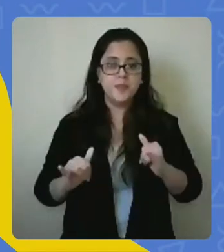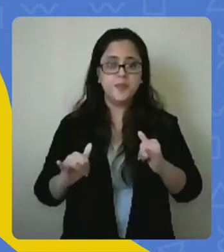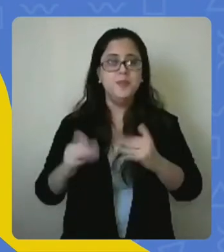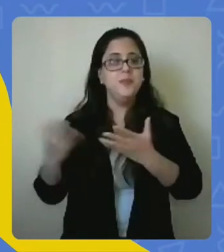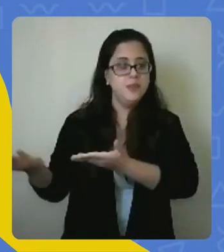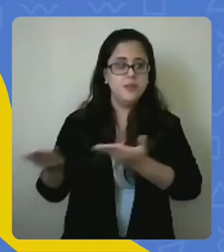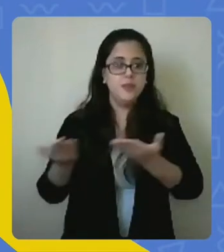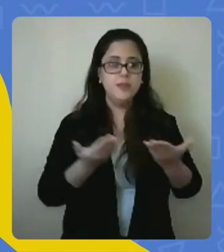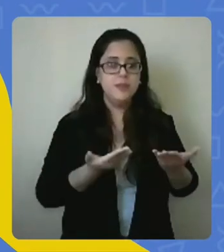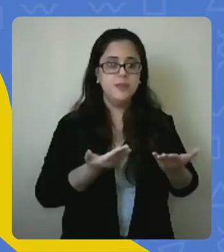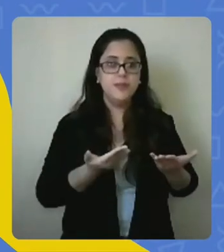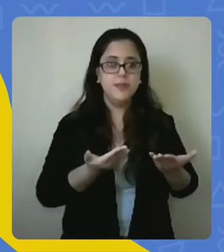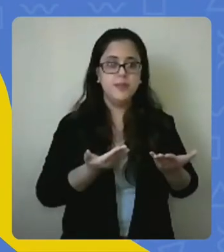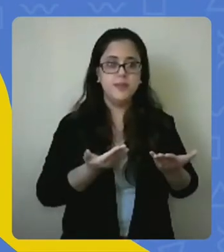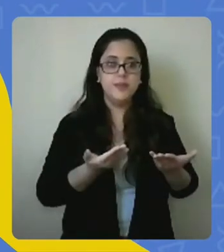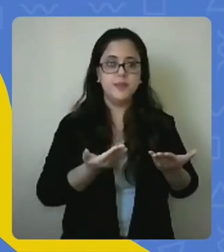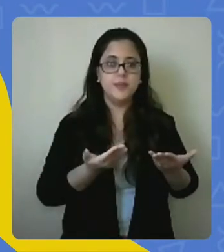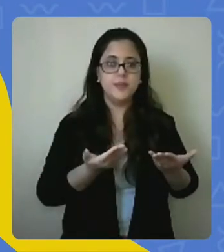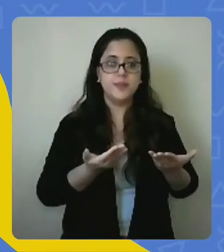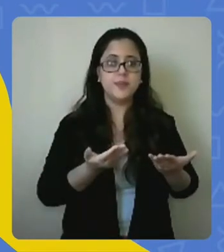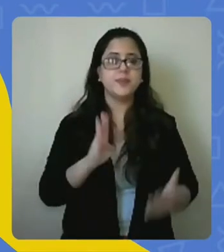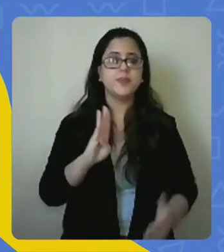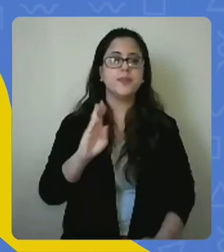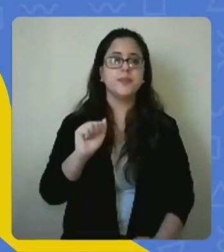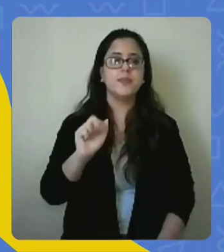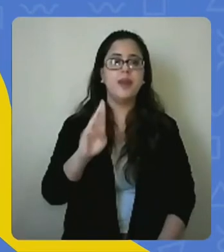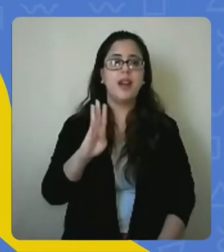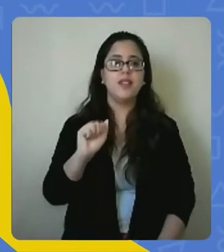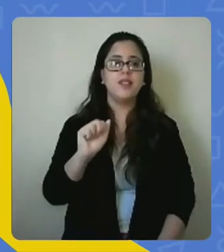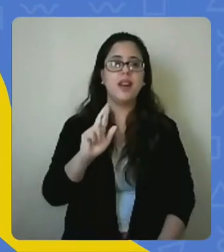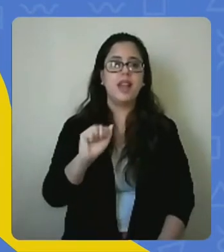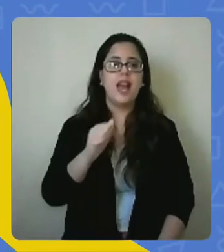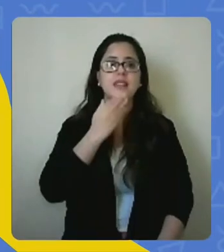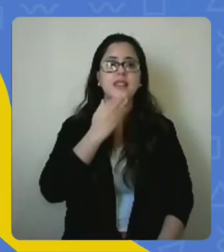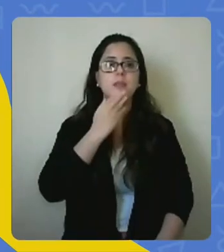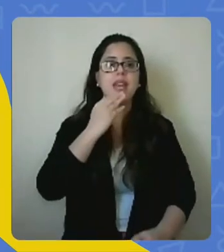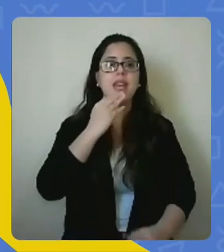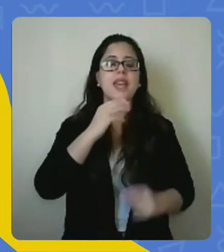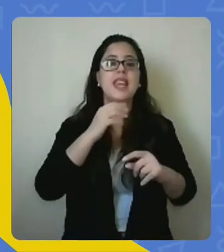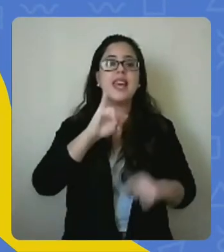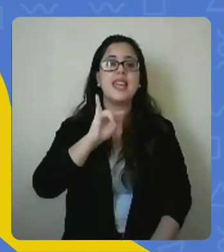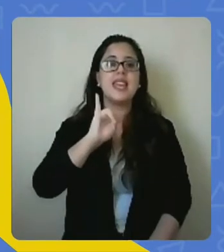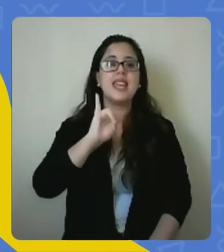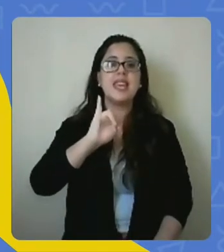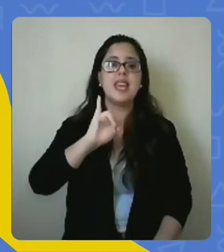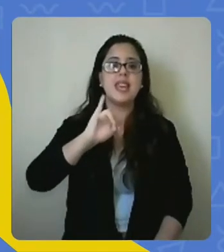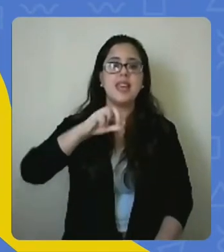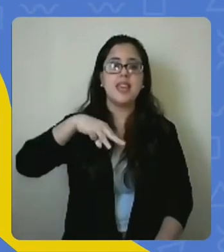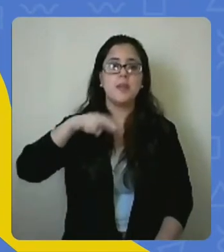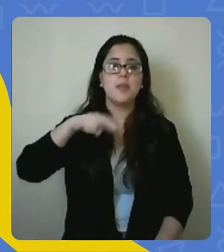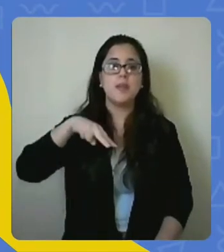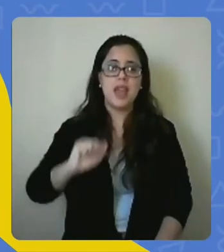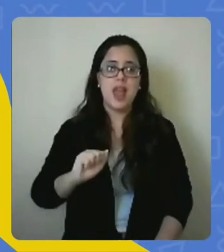ustedes a Bárbara y Jimena. Ya ellas, como les decía, son coautoras del